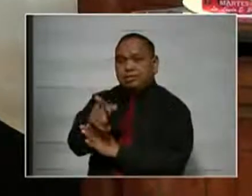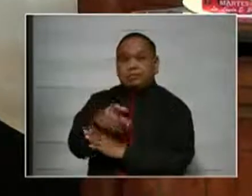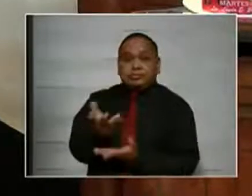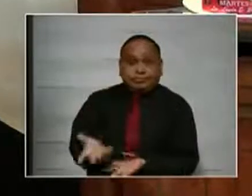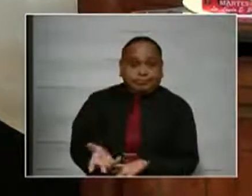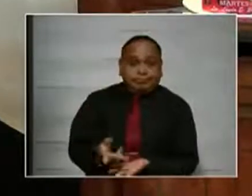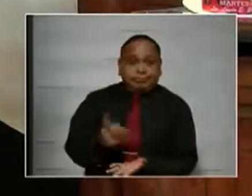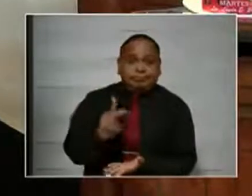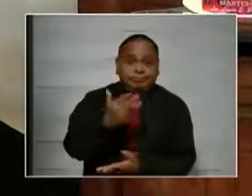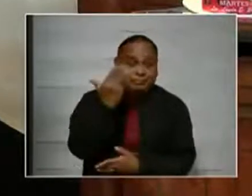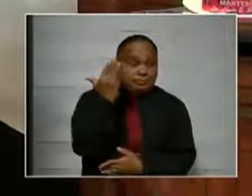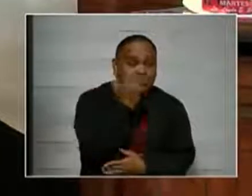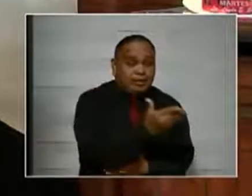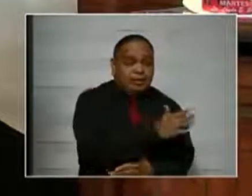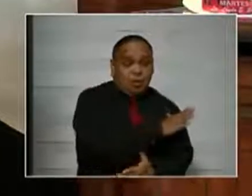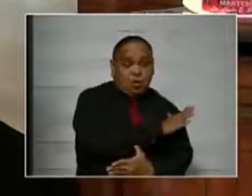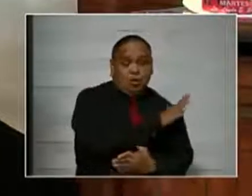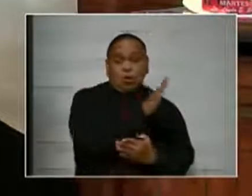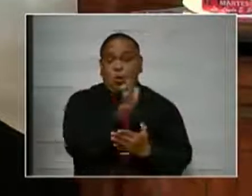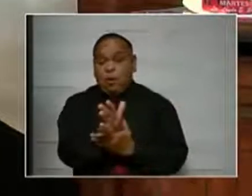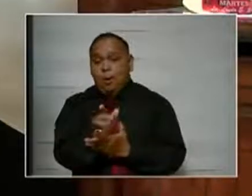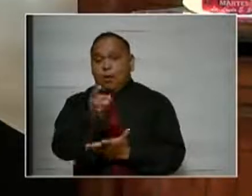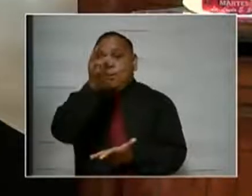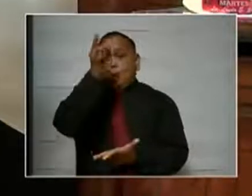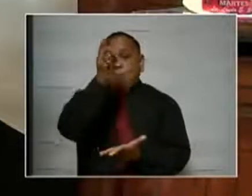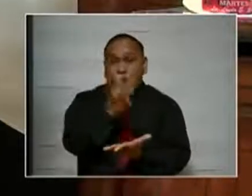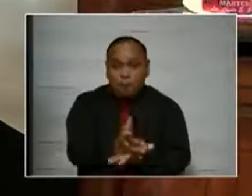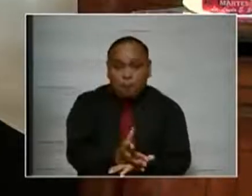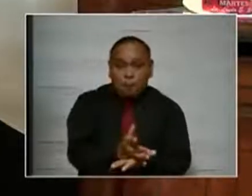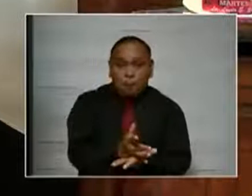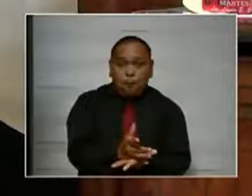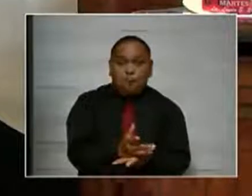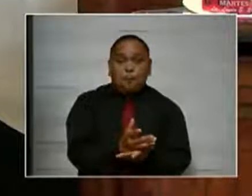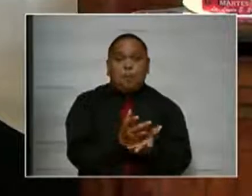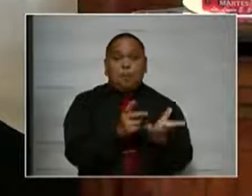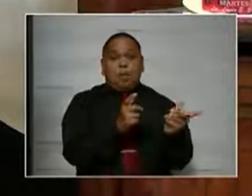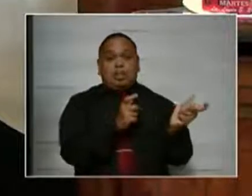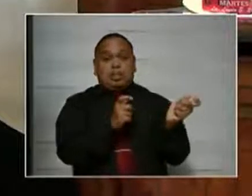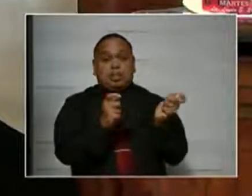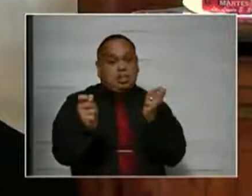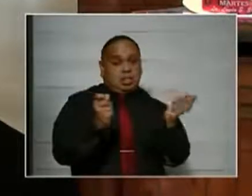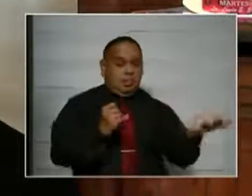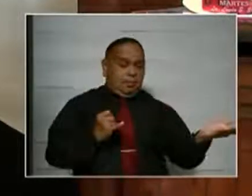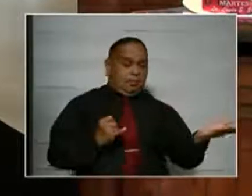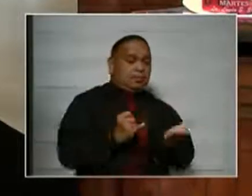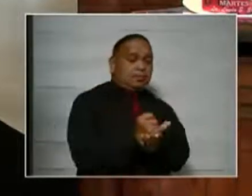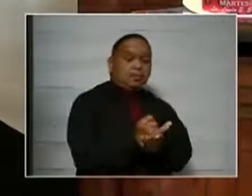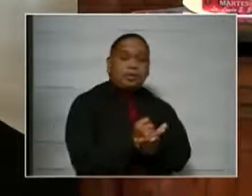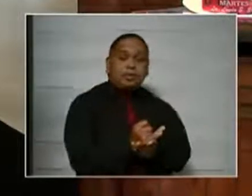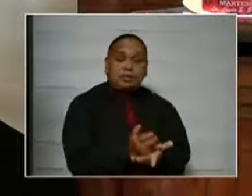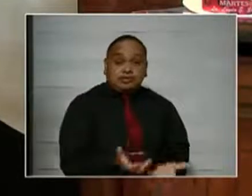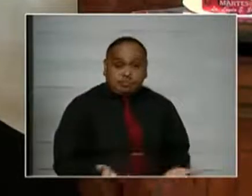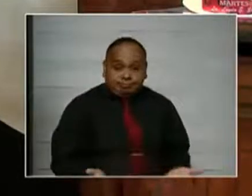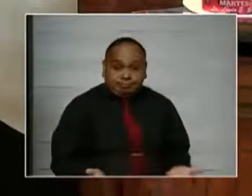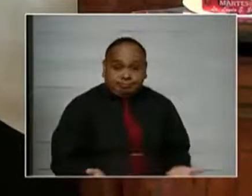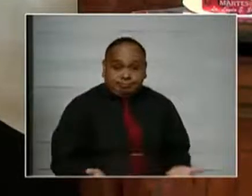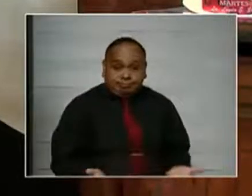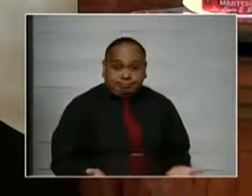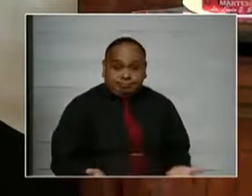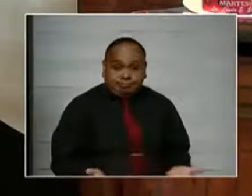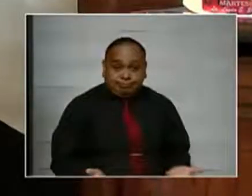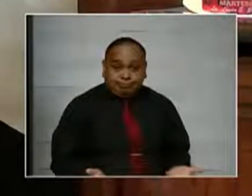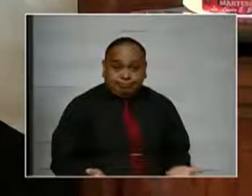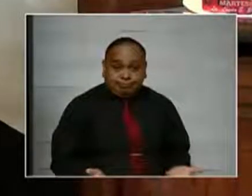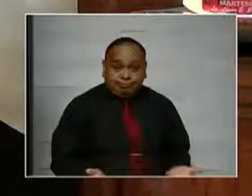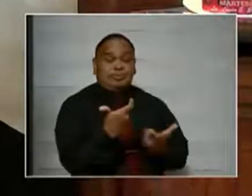un colegiado él fuera único el secuestrador el único que decidiera todas las candidaturas del Pri por eso